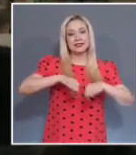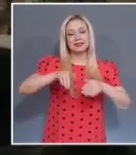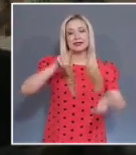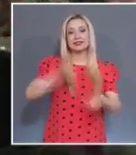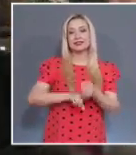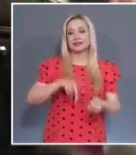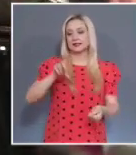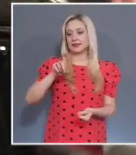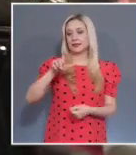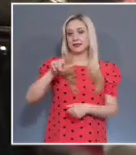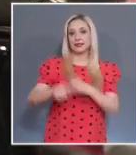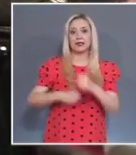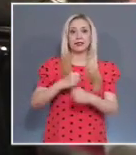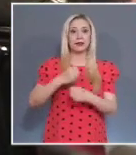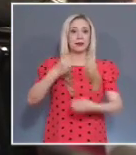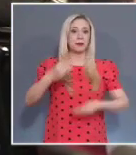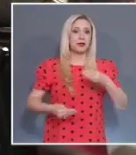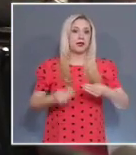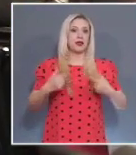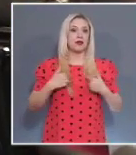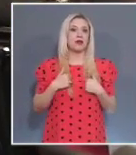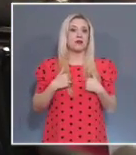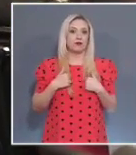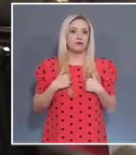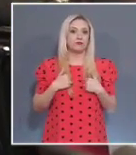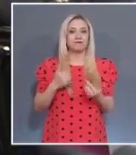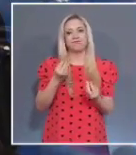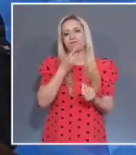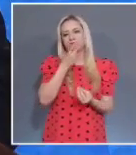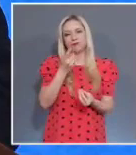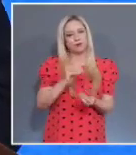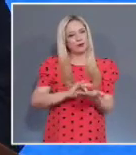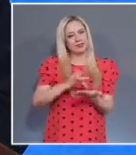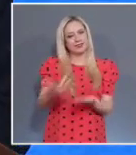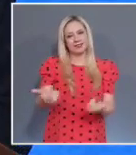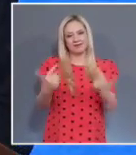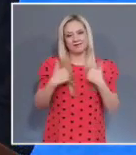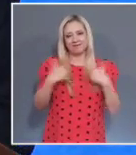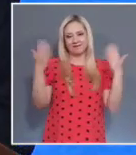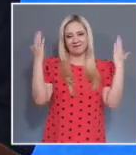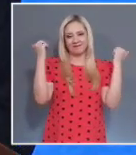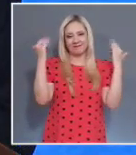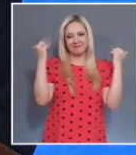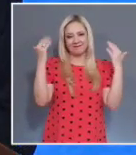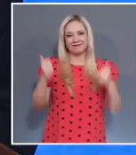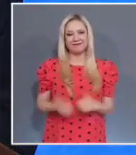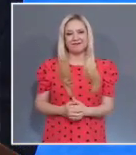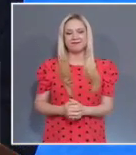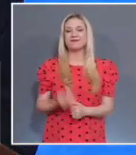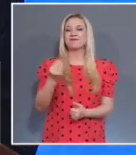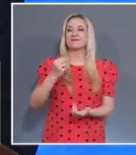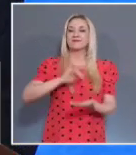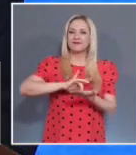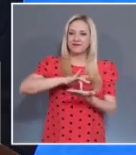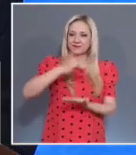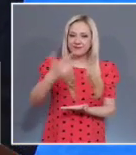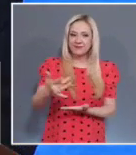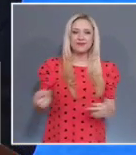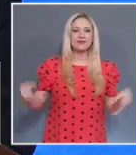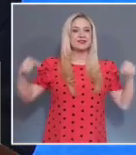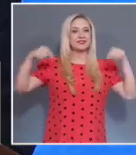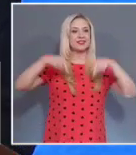de circuito. Agradeció el homenaje de despedida. Agradezco a la vida llegar a esta instancia para